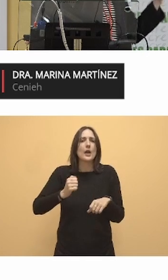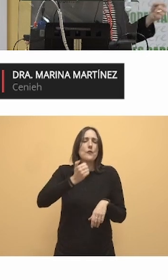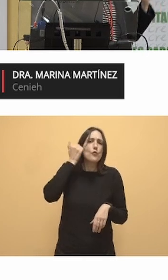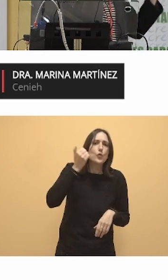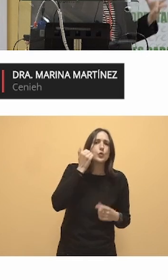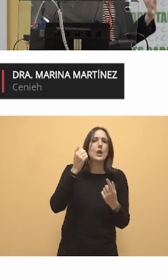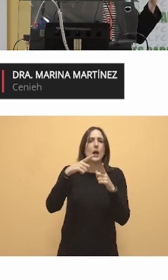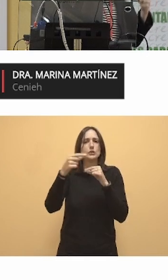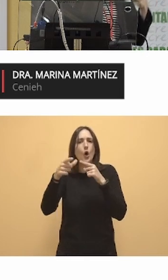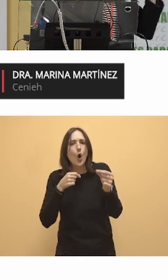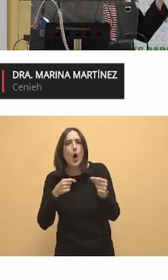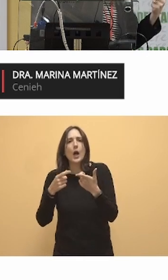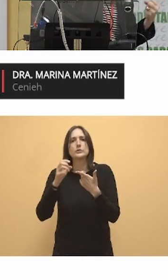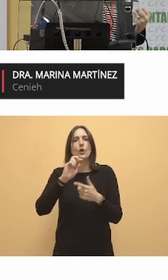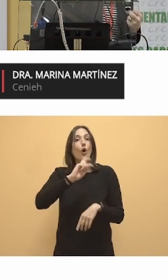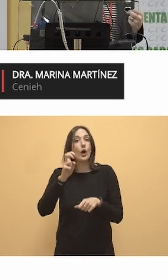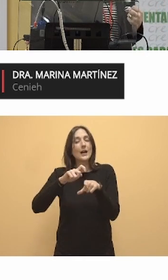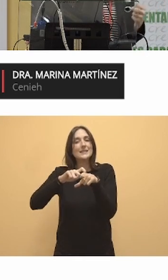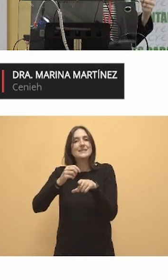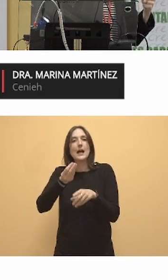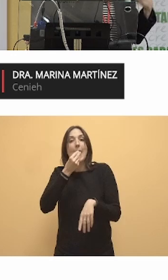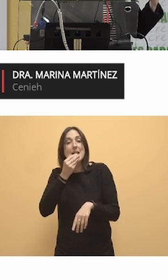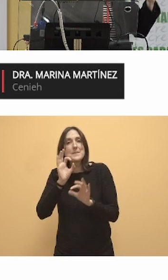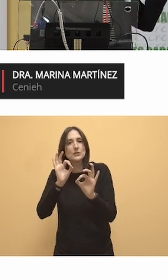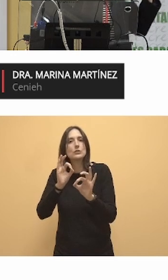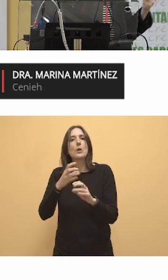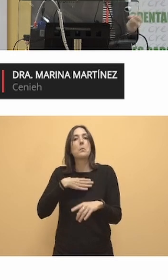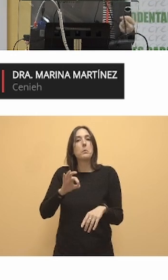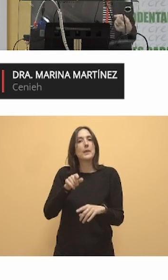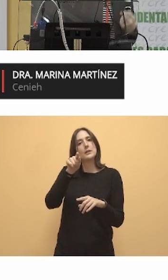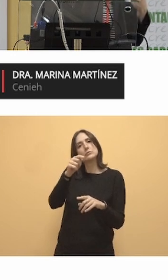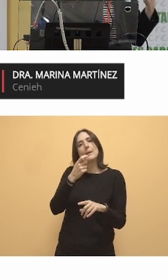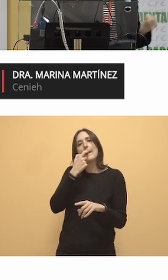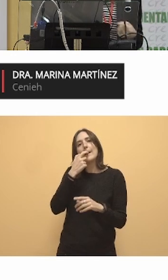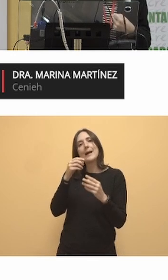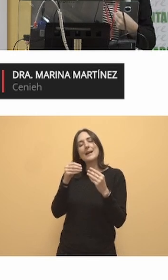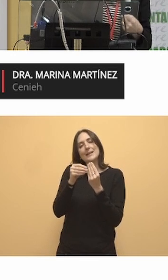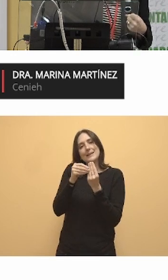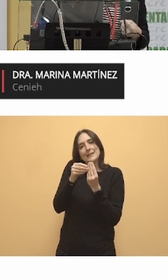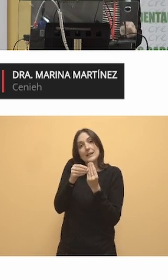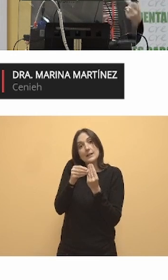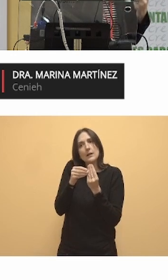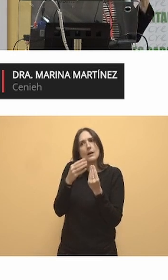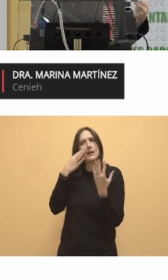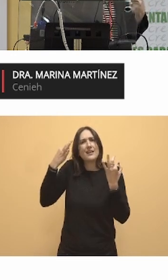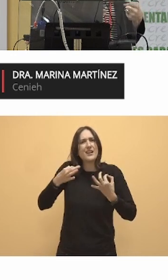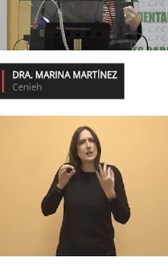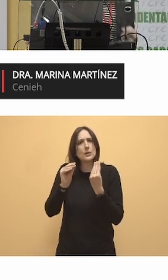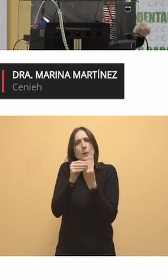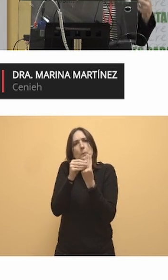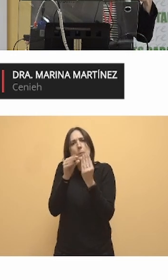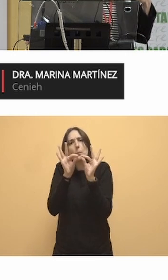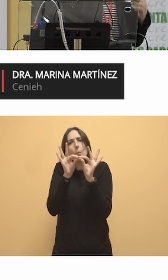y determinados alimentos que pensamos que quizá les hagan que tengan que tener un esmalte mucho más grueso, tienen el esmalte más fino